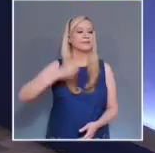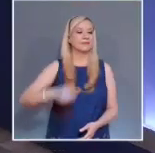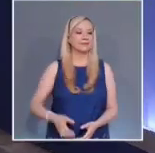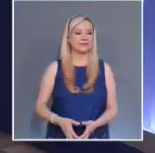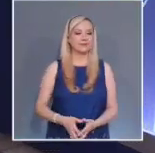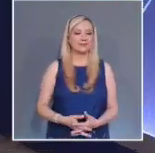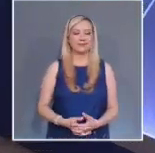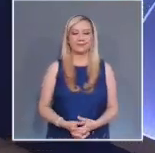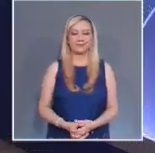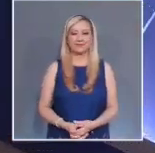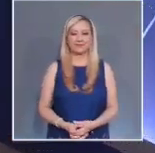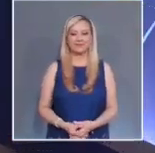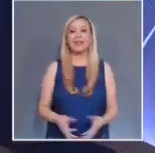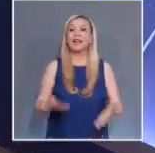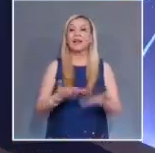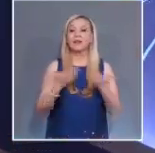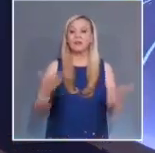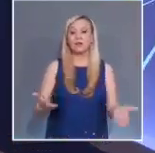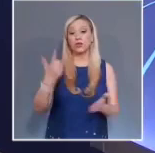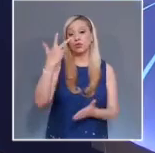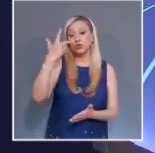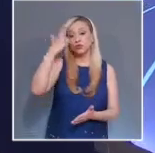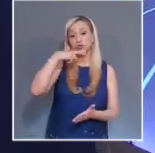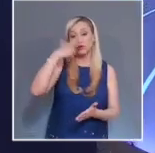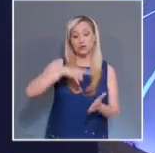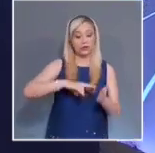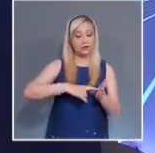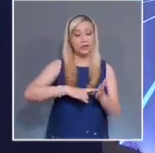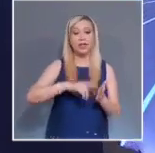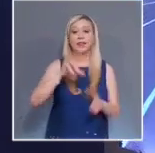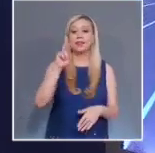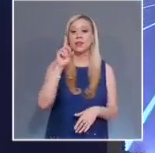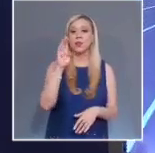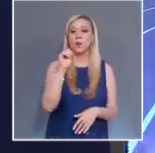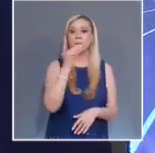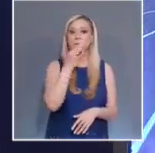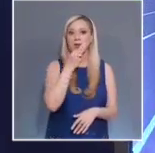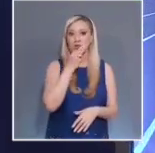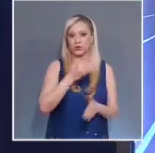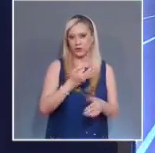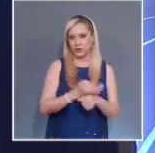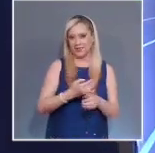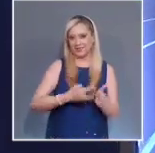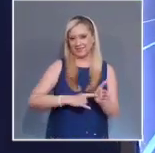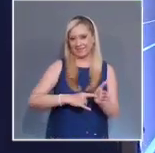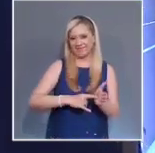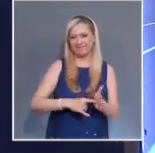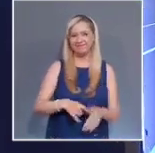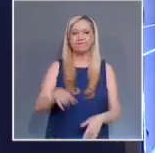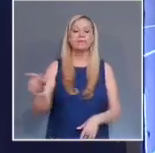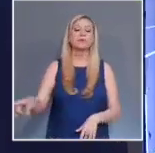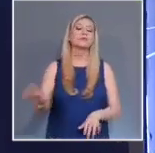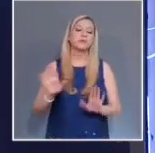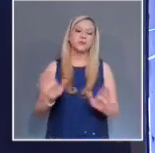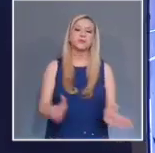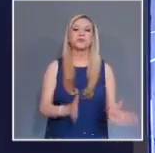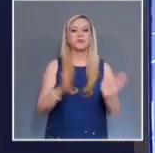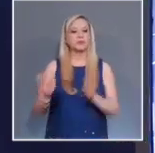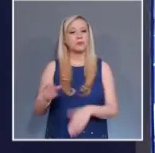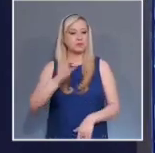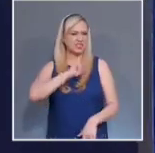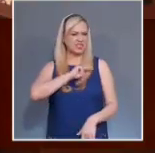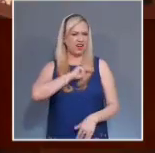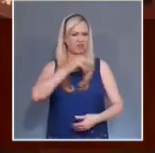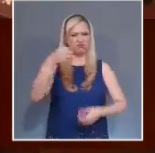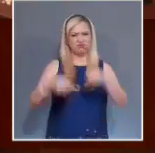Y ahora que son las 8 de la noche con 39 minutos, continuamos. La sala especializada del Tribunal Electoral determinó la